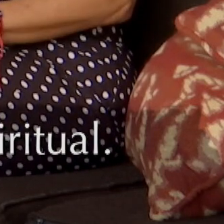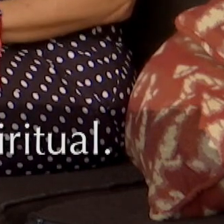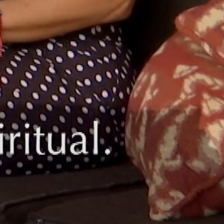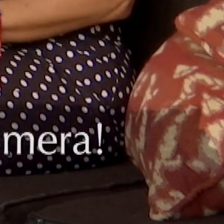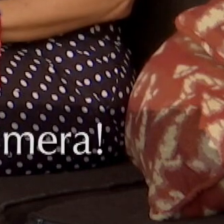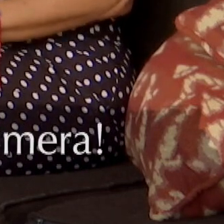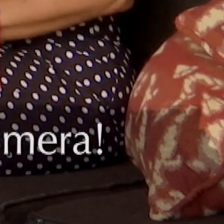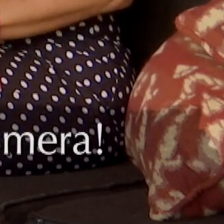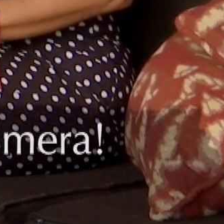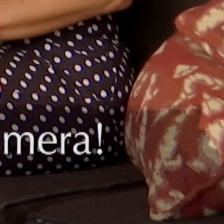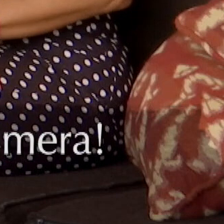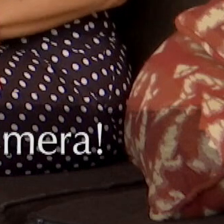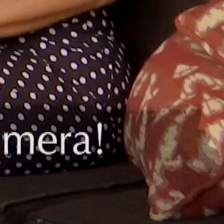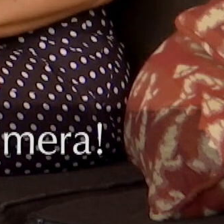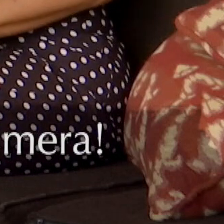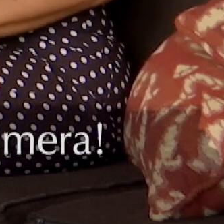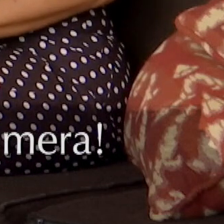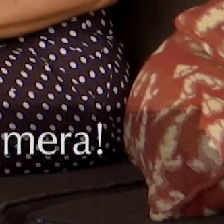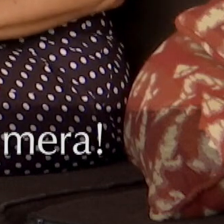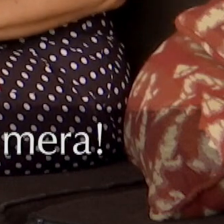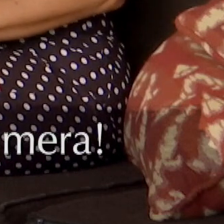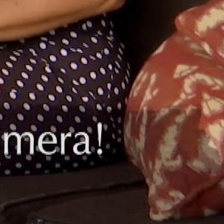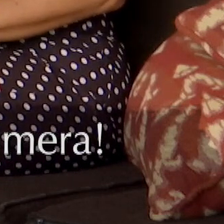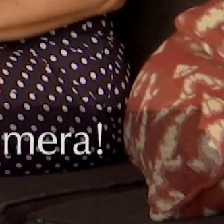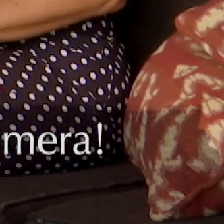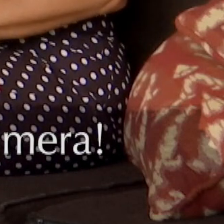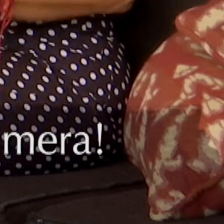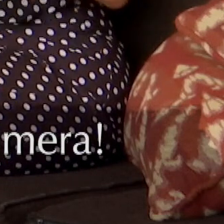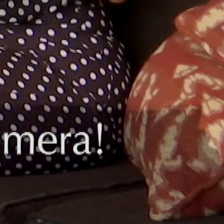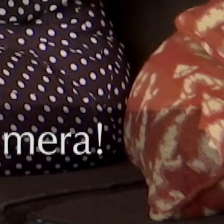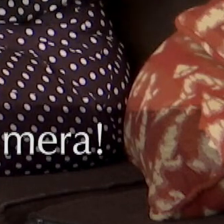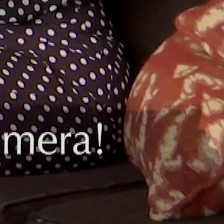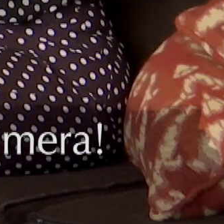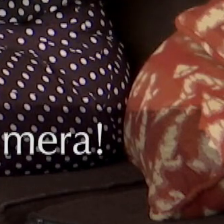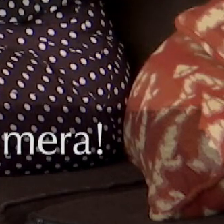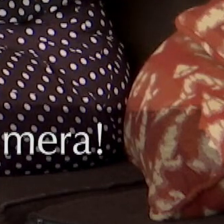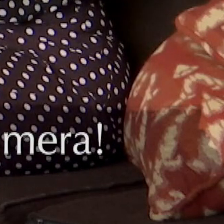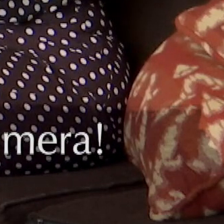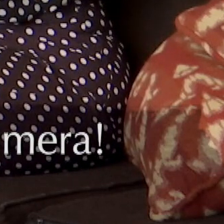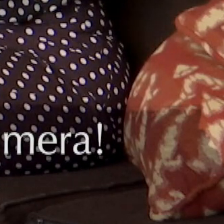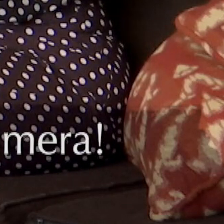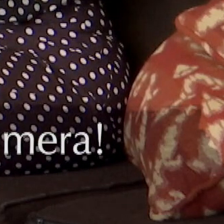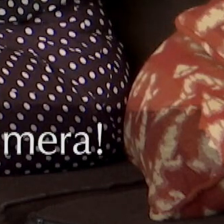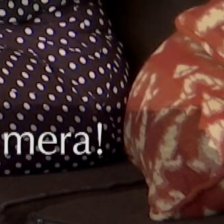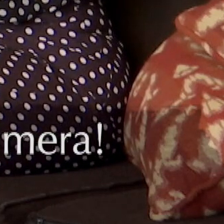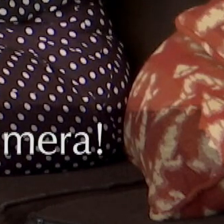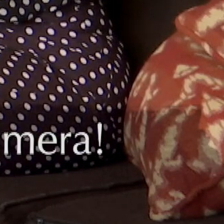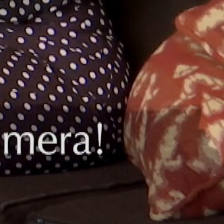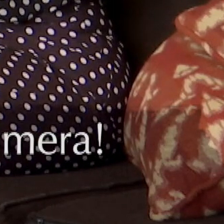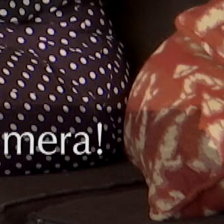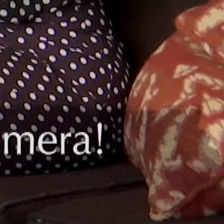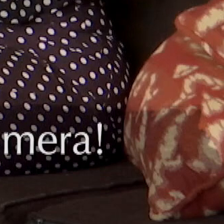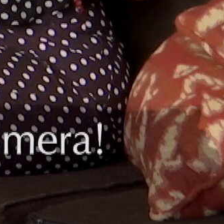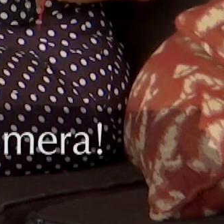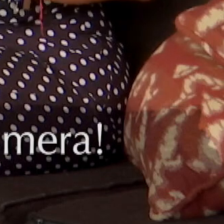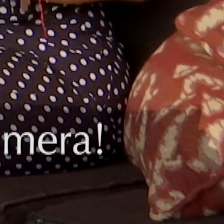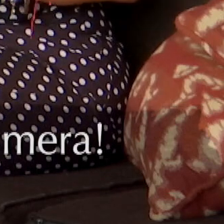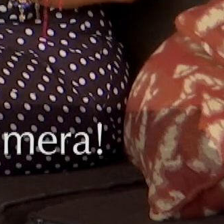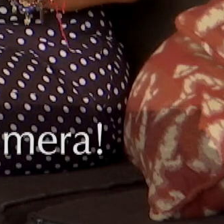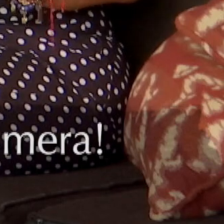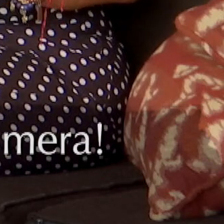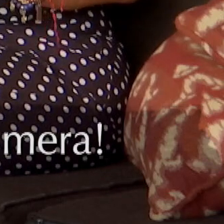cuento. ¿Quieres aprender a poner límites? A la primera. A la primera puedes